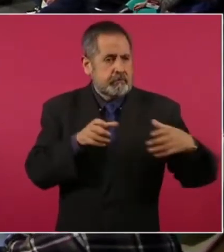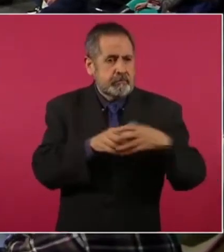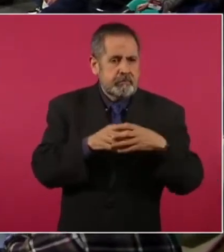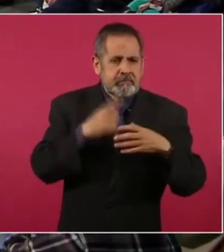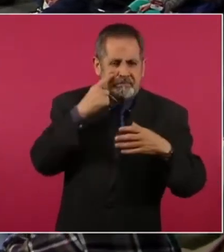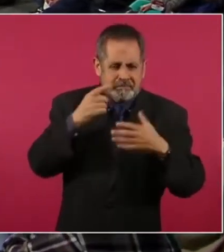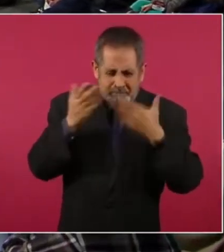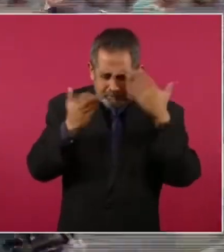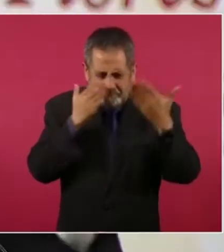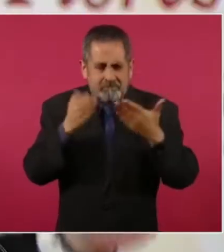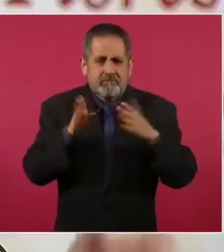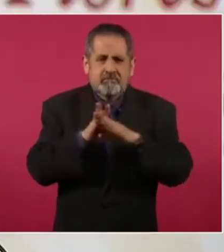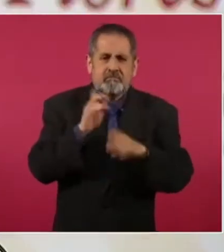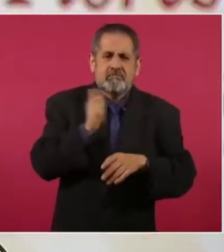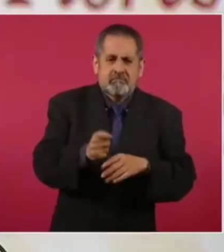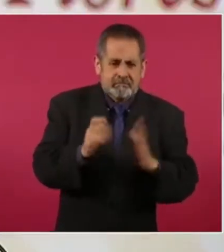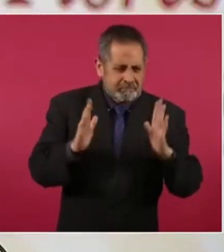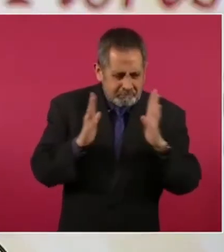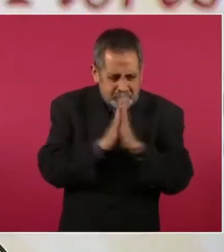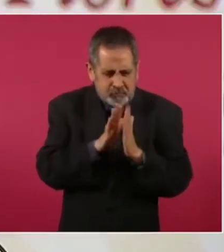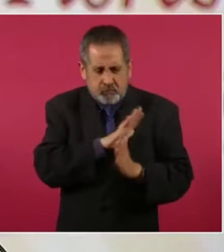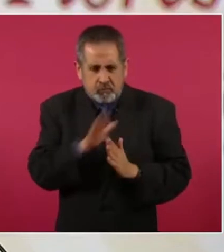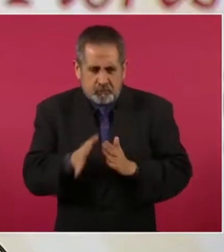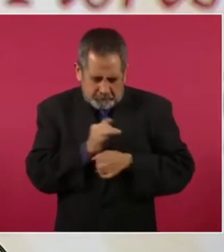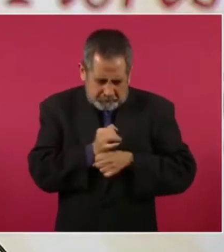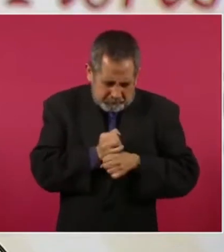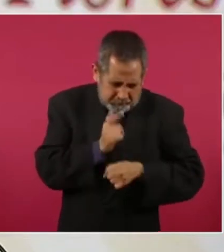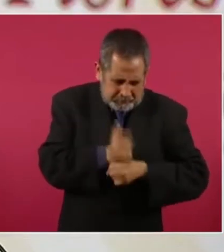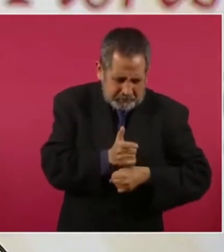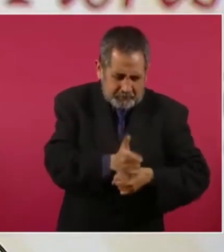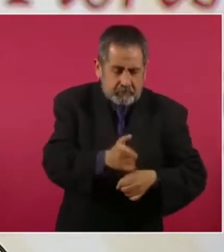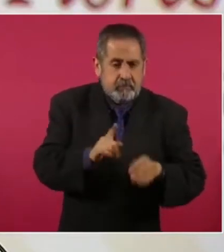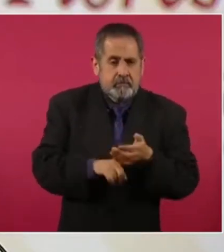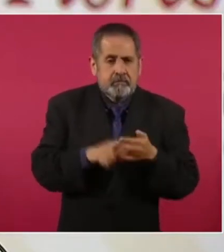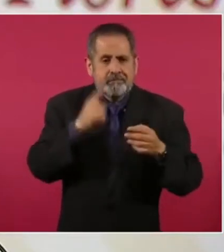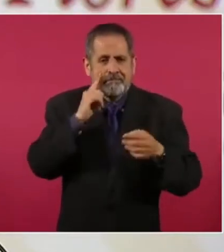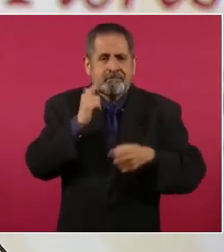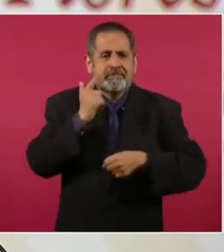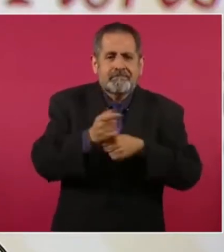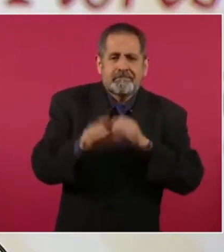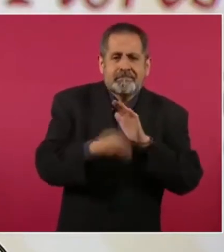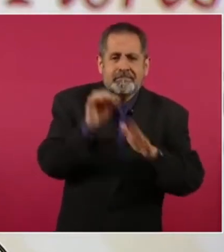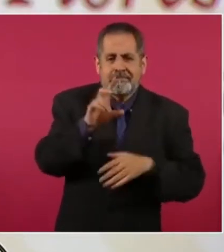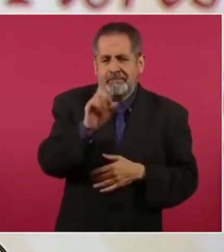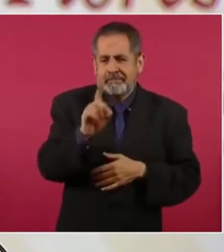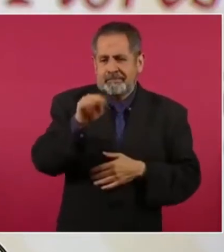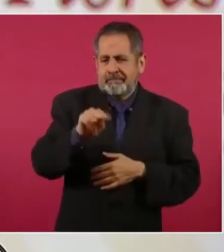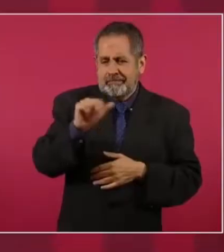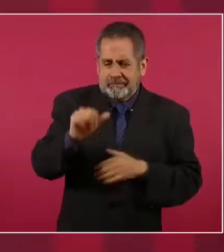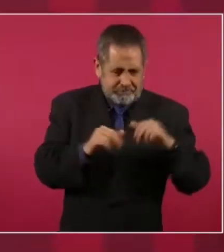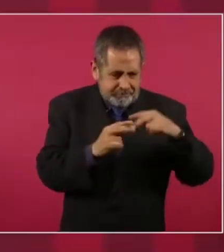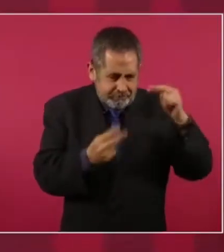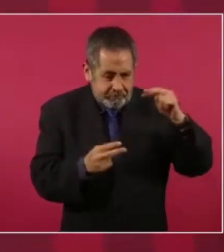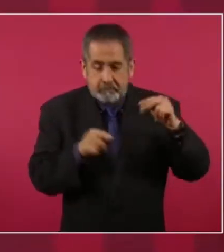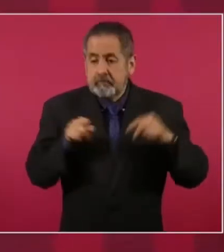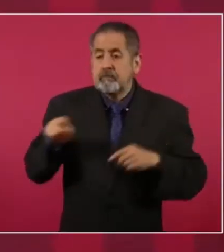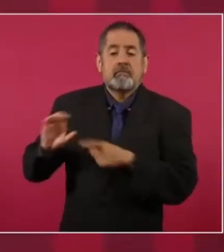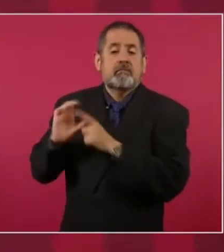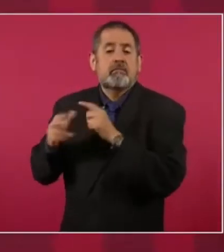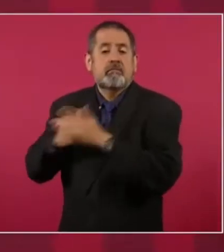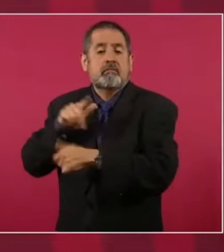quiere decir equipos bastante avanzados para identificar DNA y que la Comisión Nacional de Búsqueda pueda realizar su